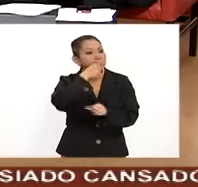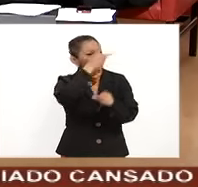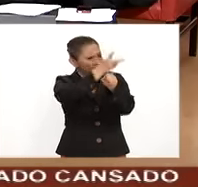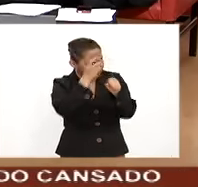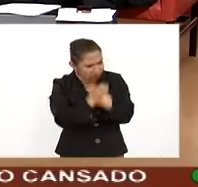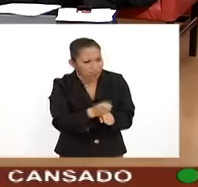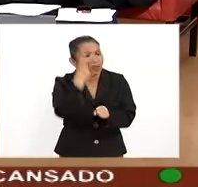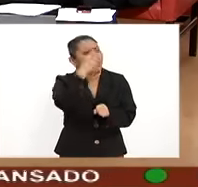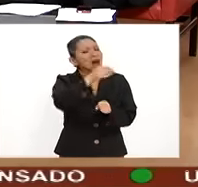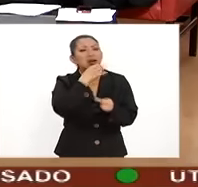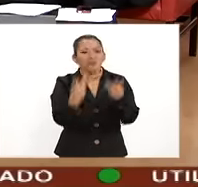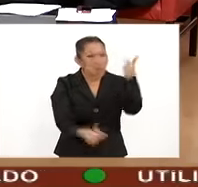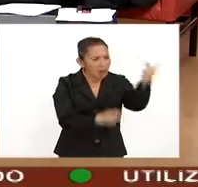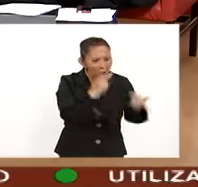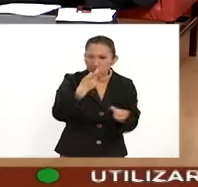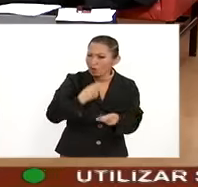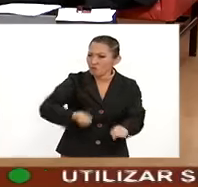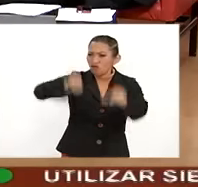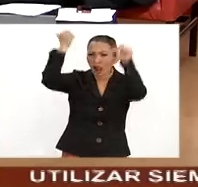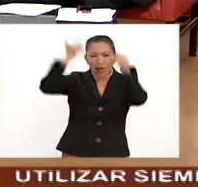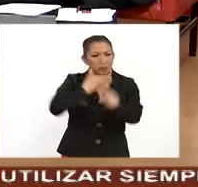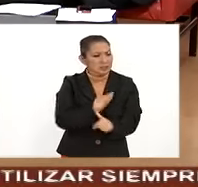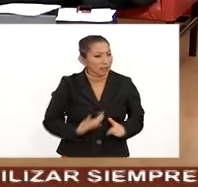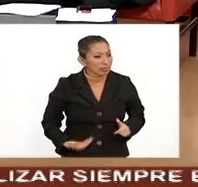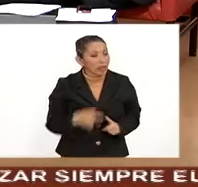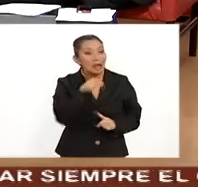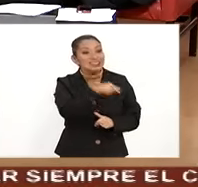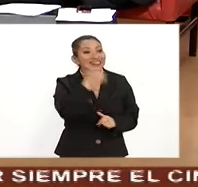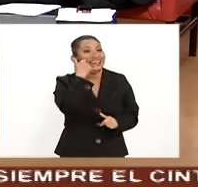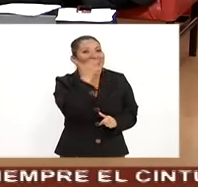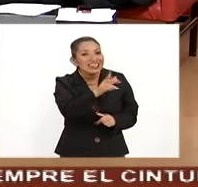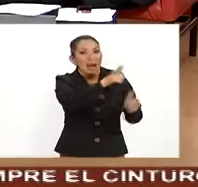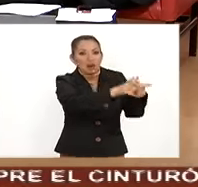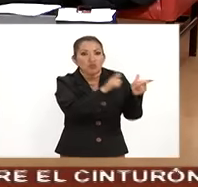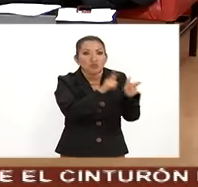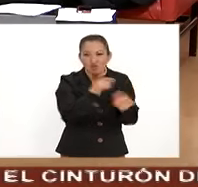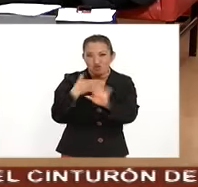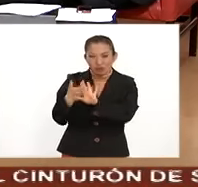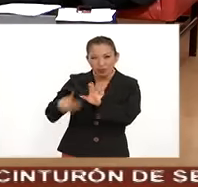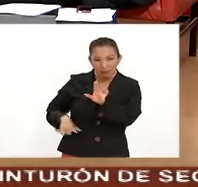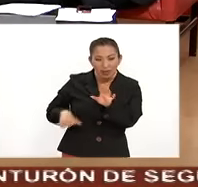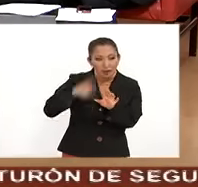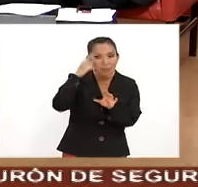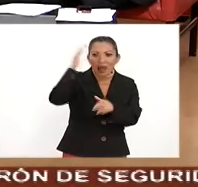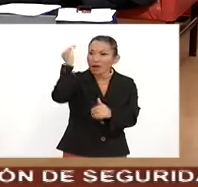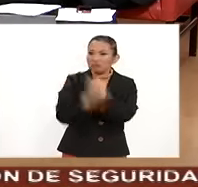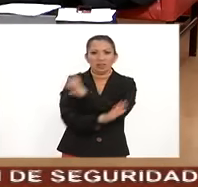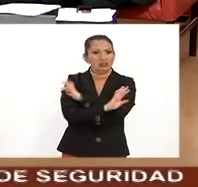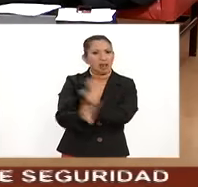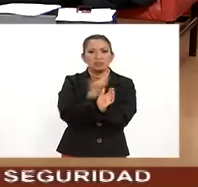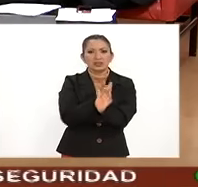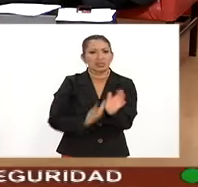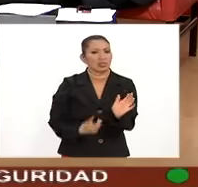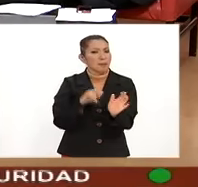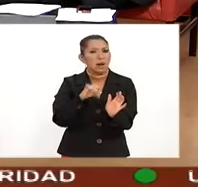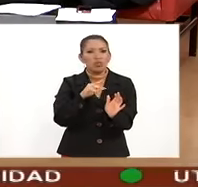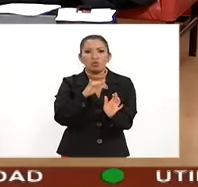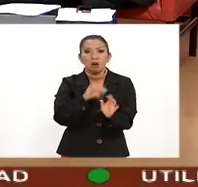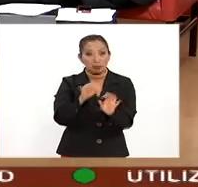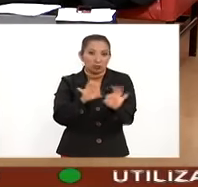referéndum revocatorio que establece la Constitución y que era una medida que buscaba la oposición para finalizar con el mandato del presidente Maduro, el